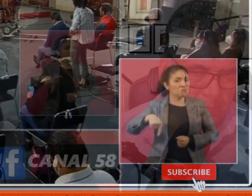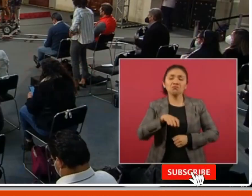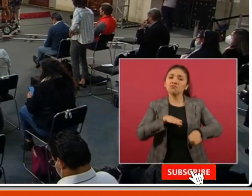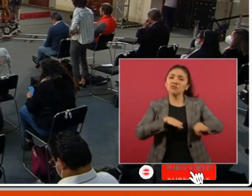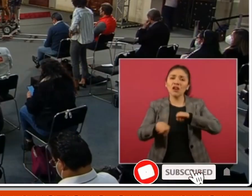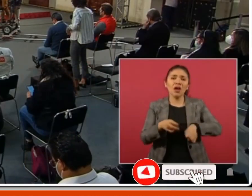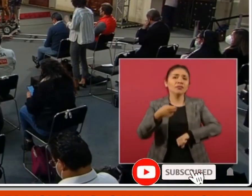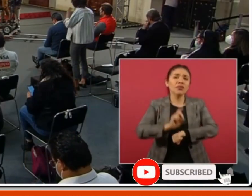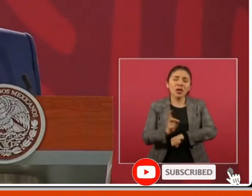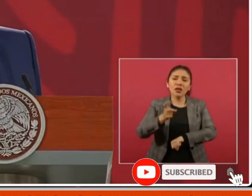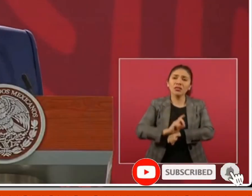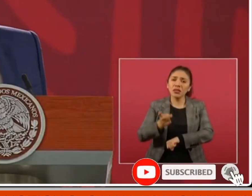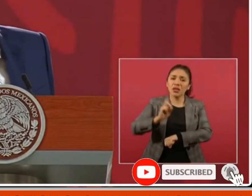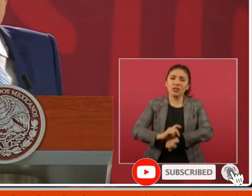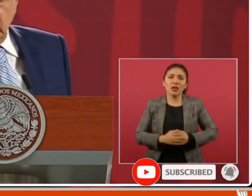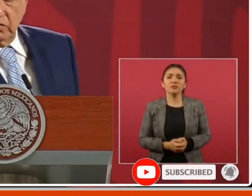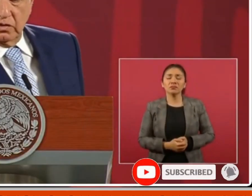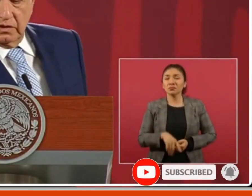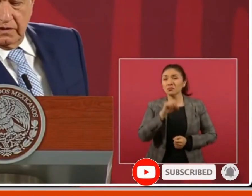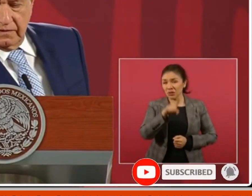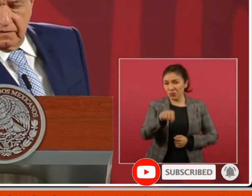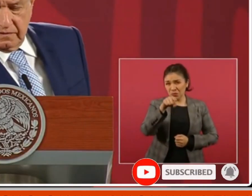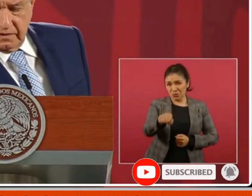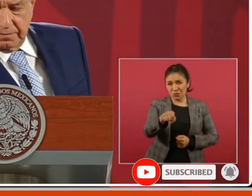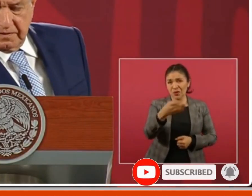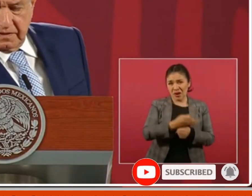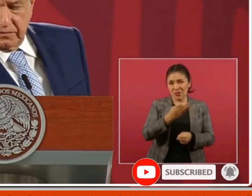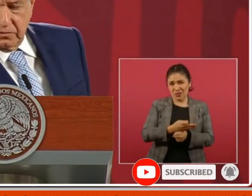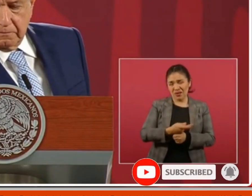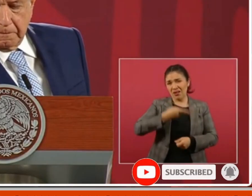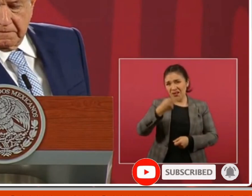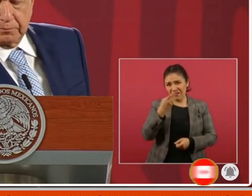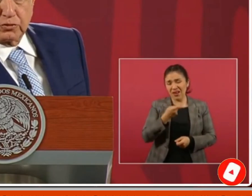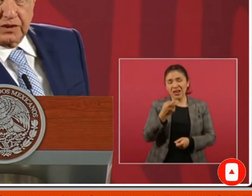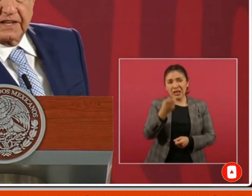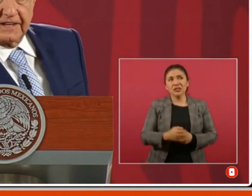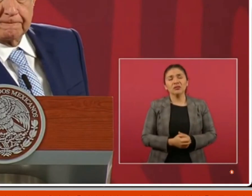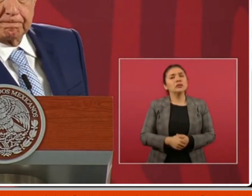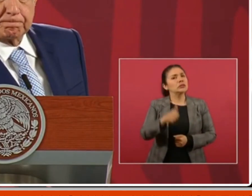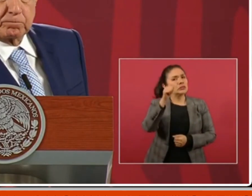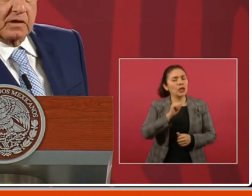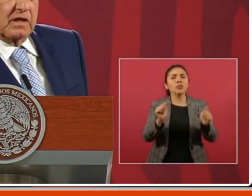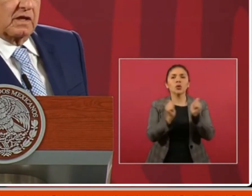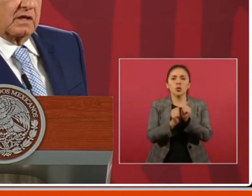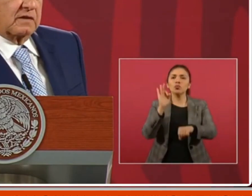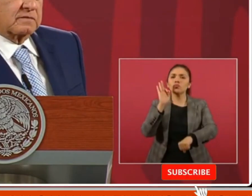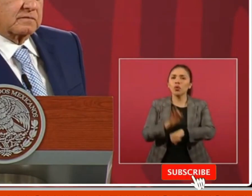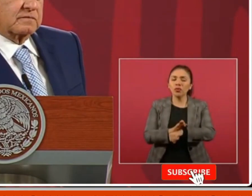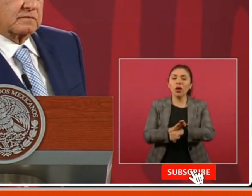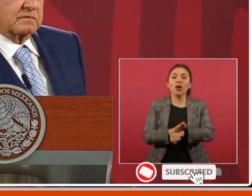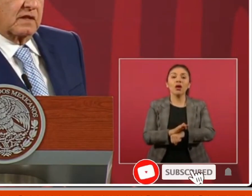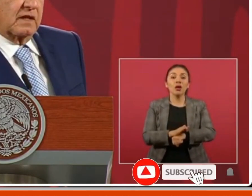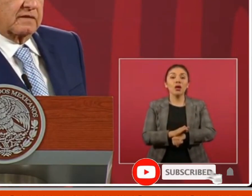para eso que tú estás planteando. Se protege a